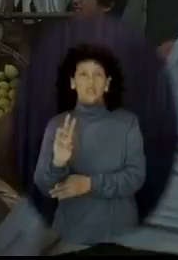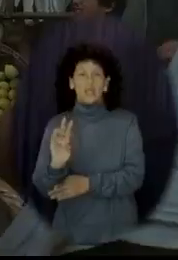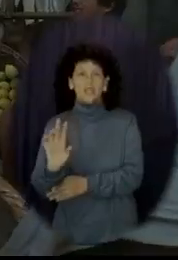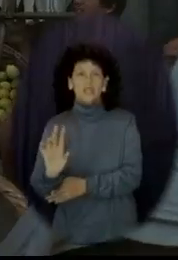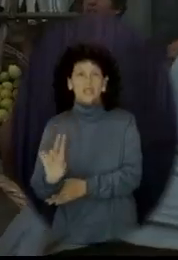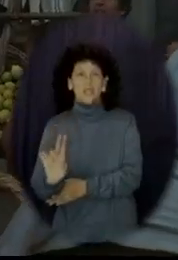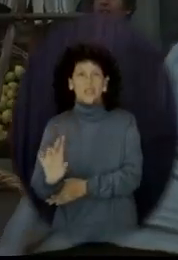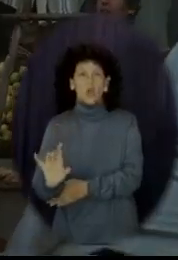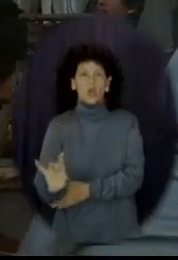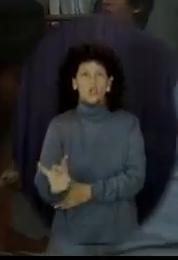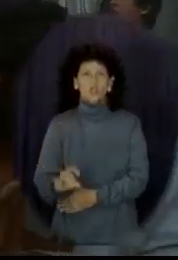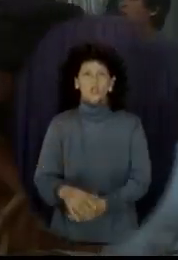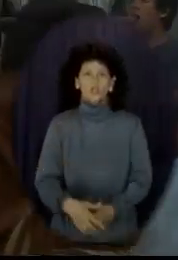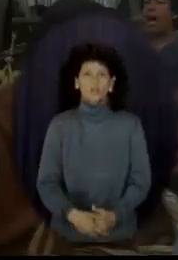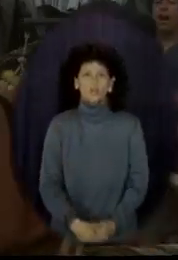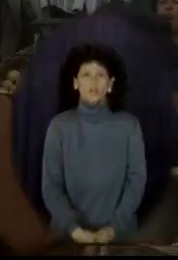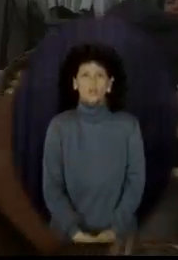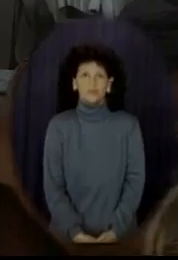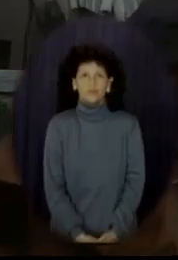29...